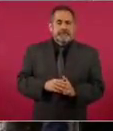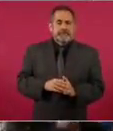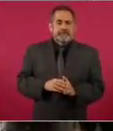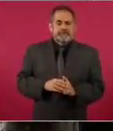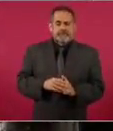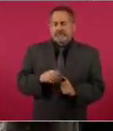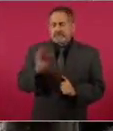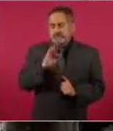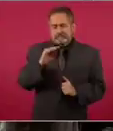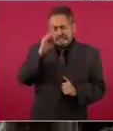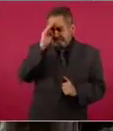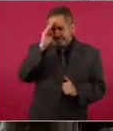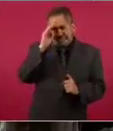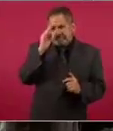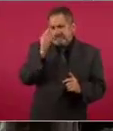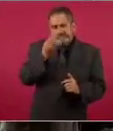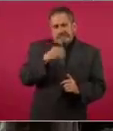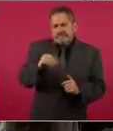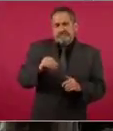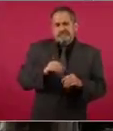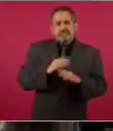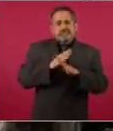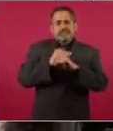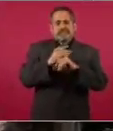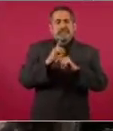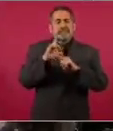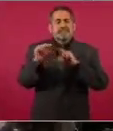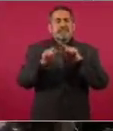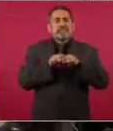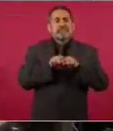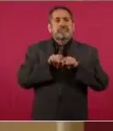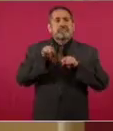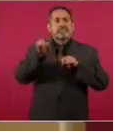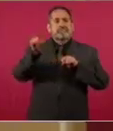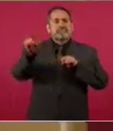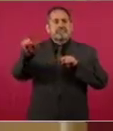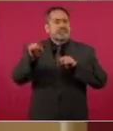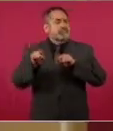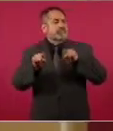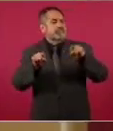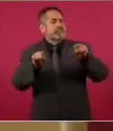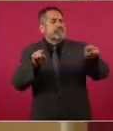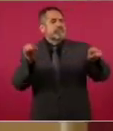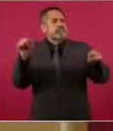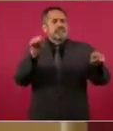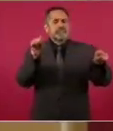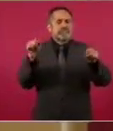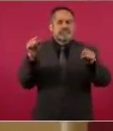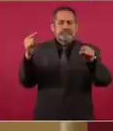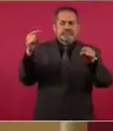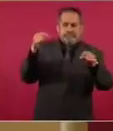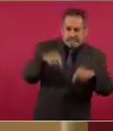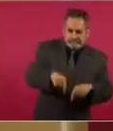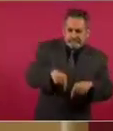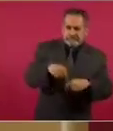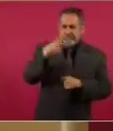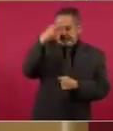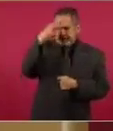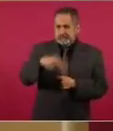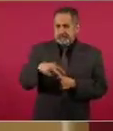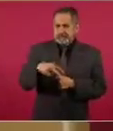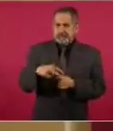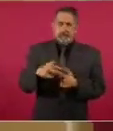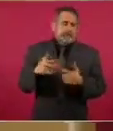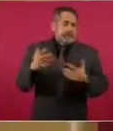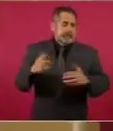que tarde que temprano la migración de patos y gansos la traerían a México, por lo que desde